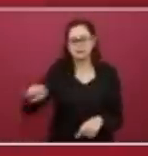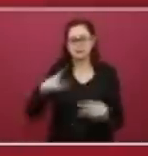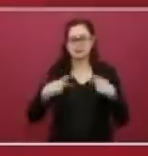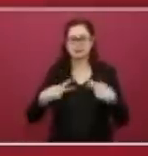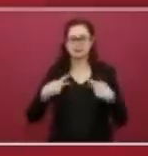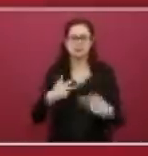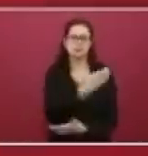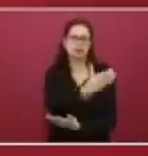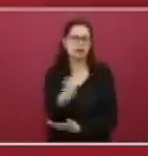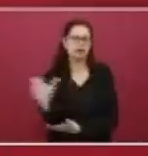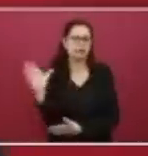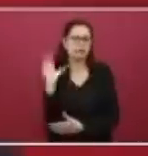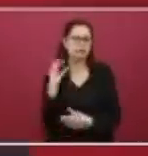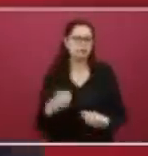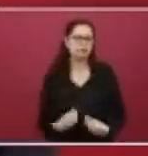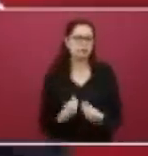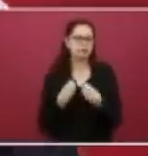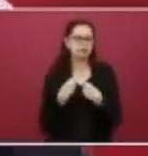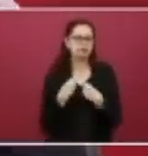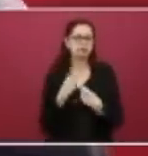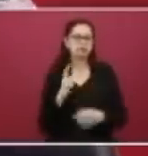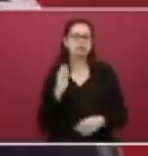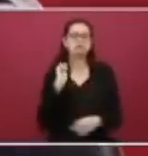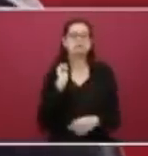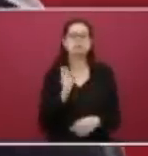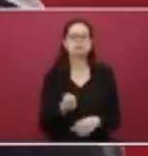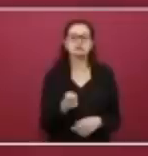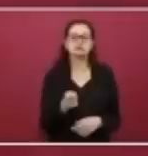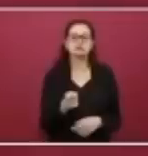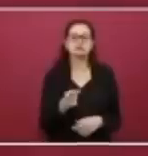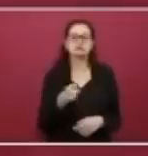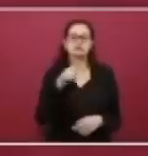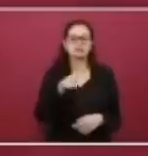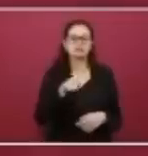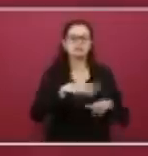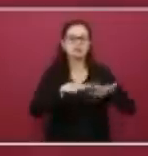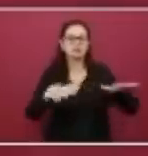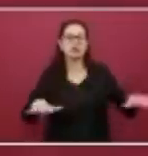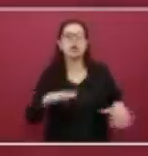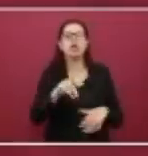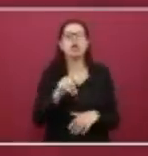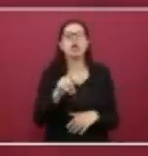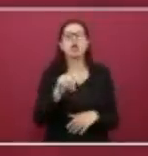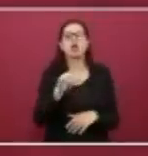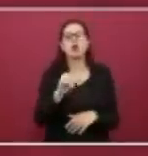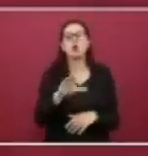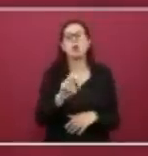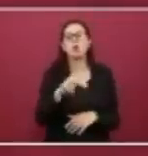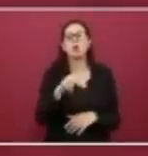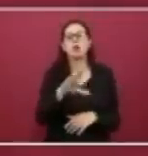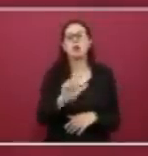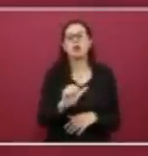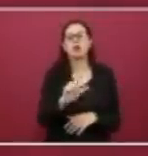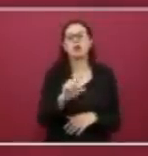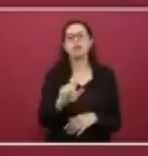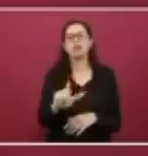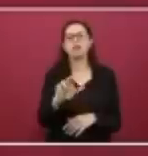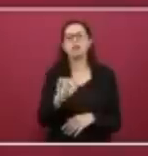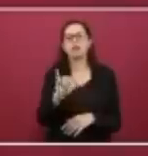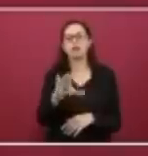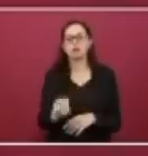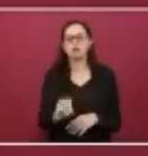con la cuenca del río que va ah